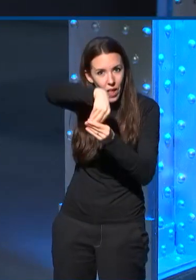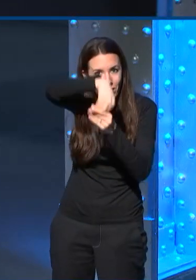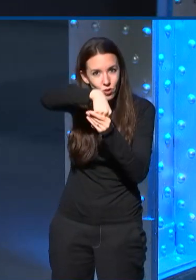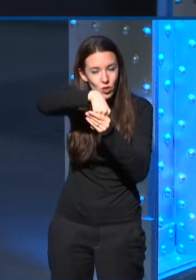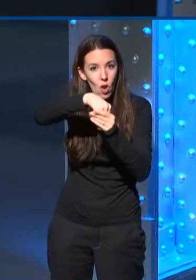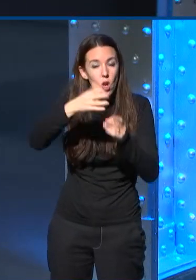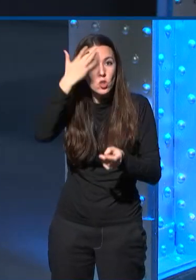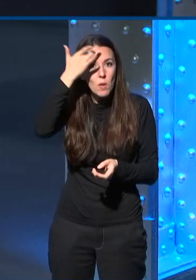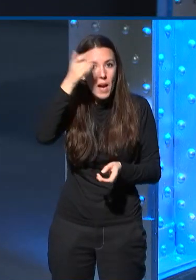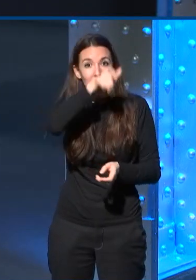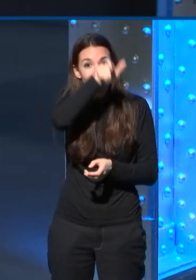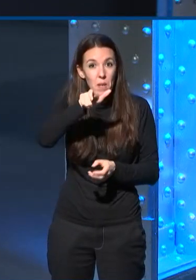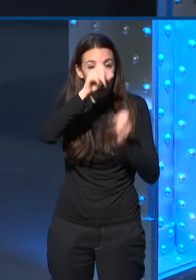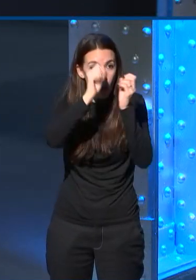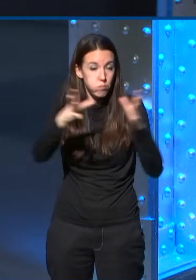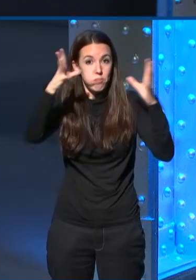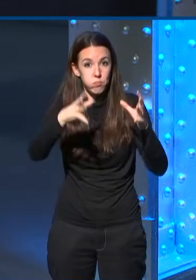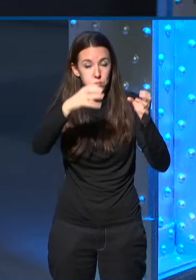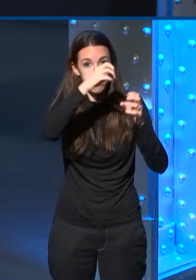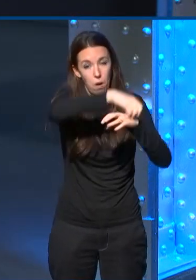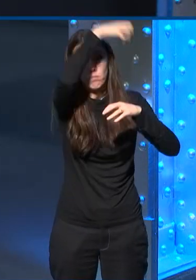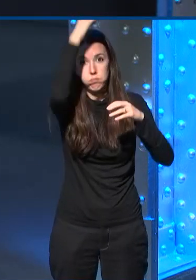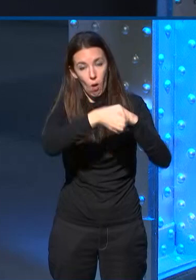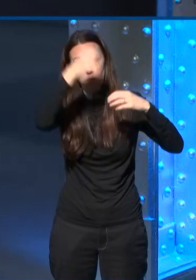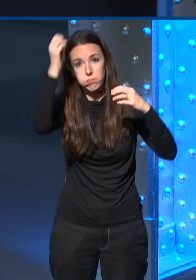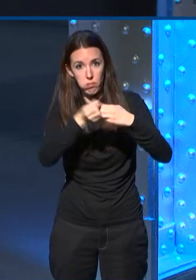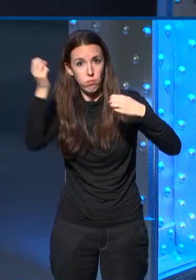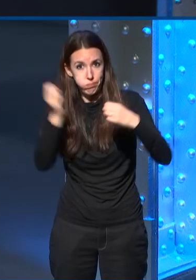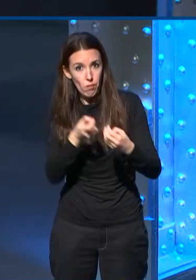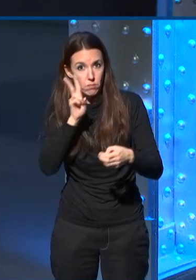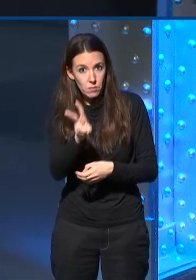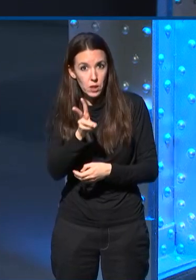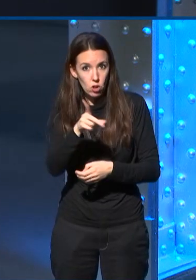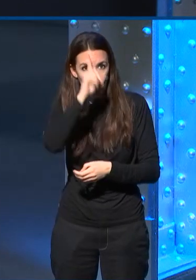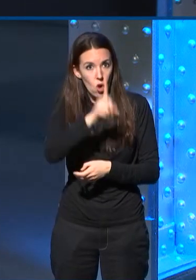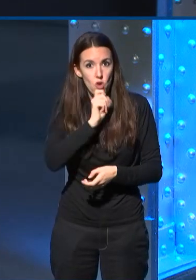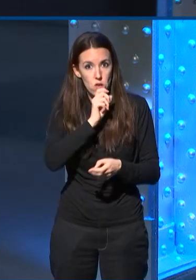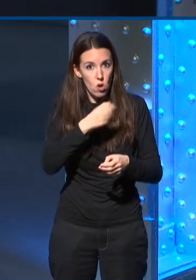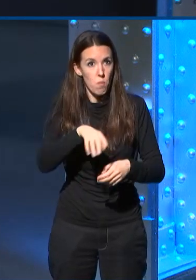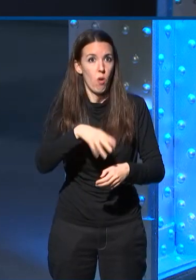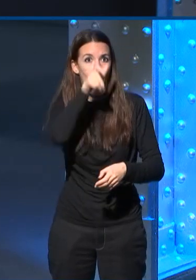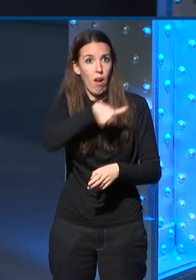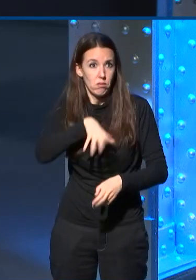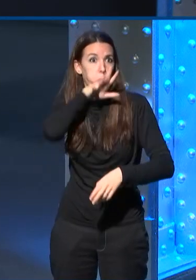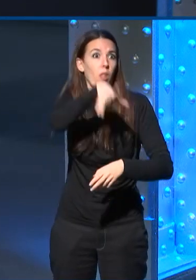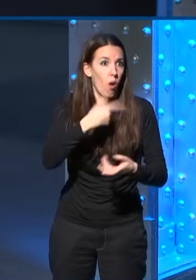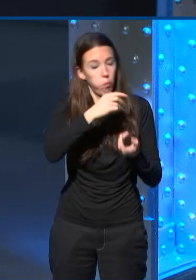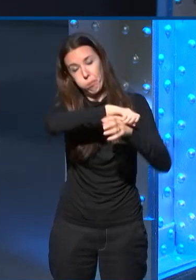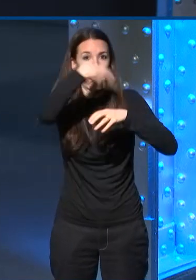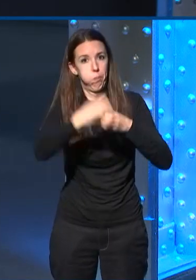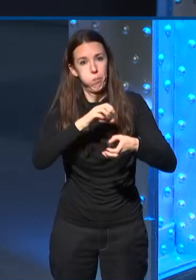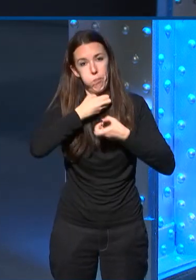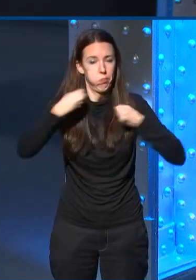misión tripulada usando esos airbags y dando esos botes que hemos visto en el vídeo? Pues yo no sé si vomitando o con el cuello roto directamente es como llegaría